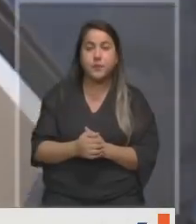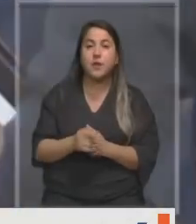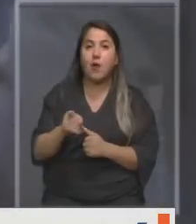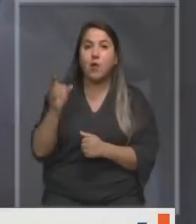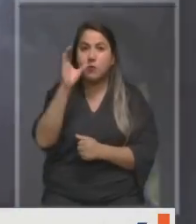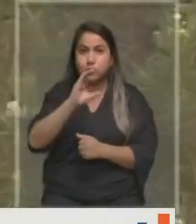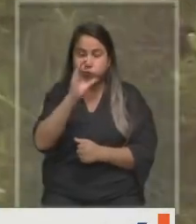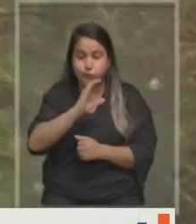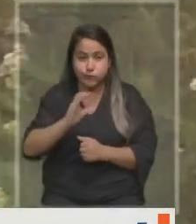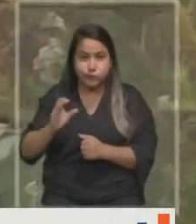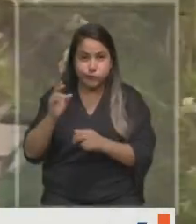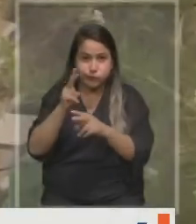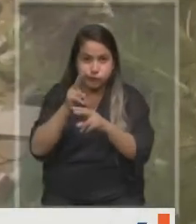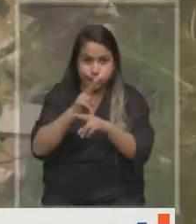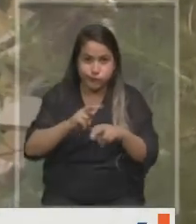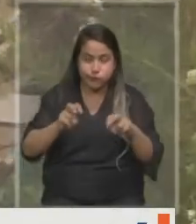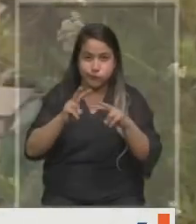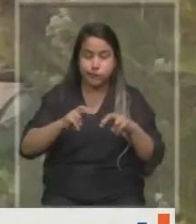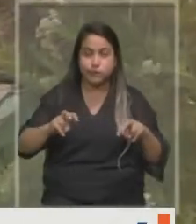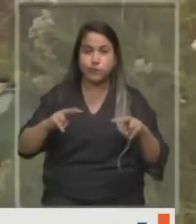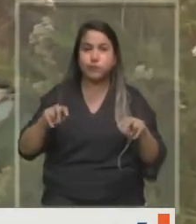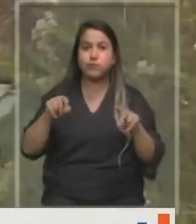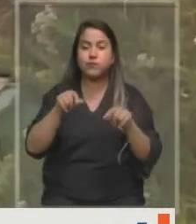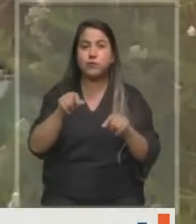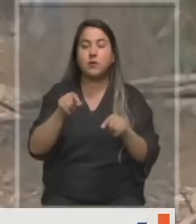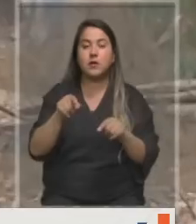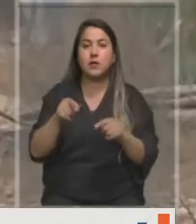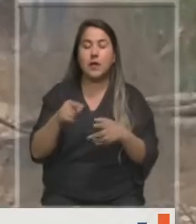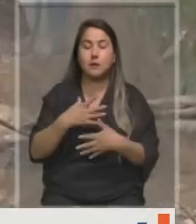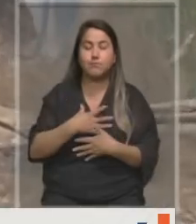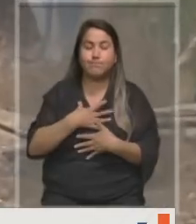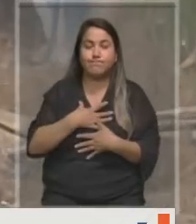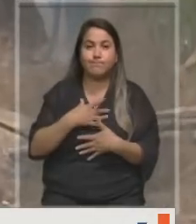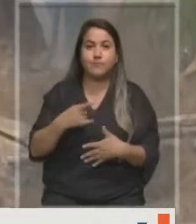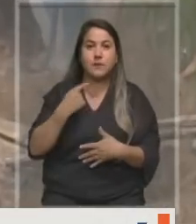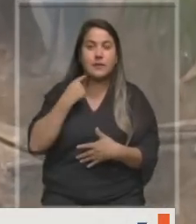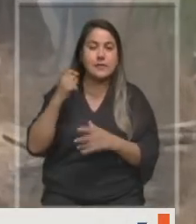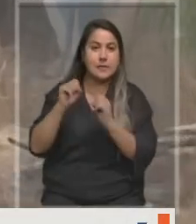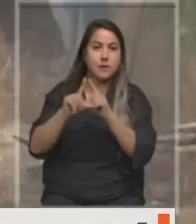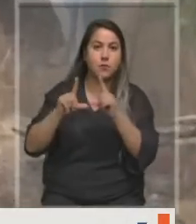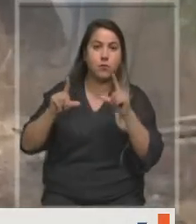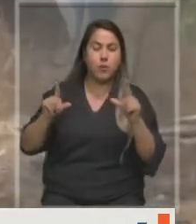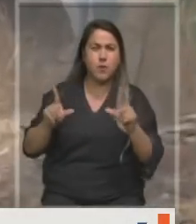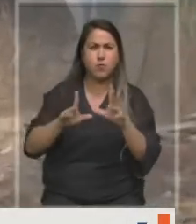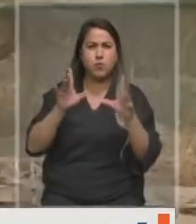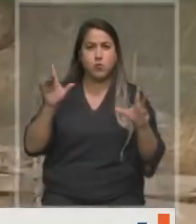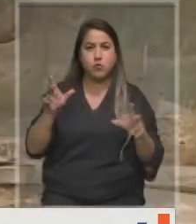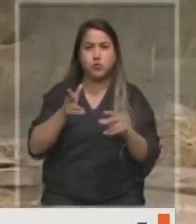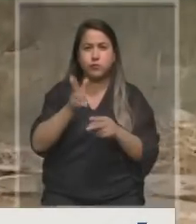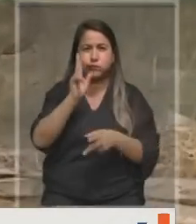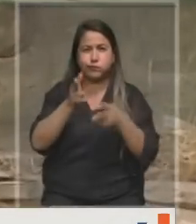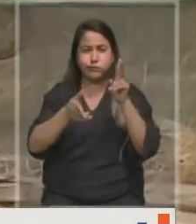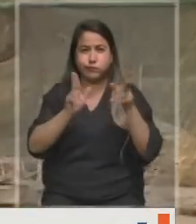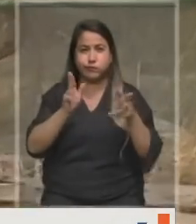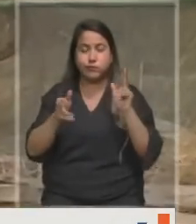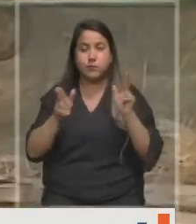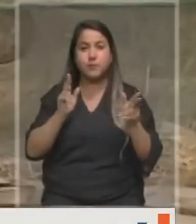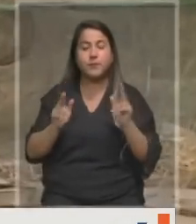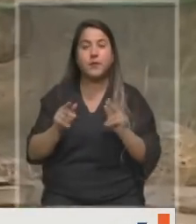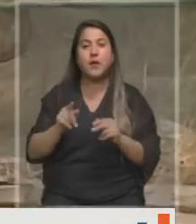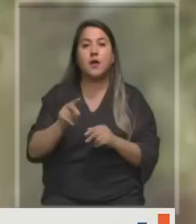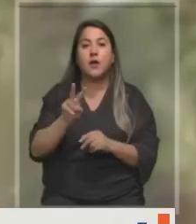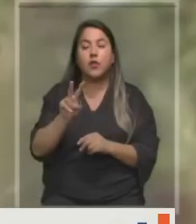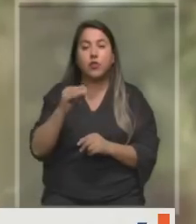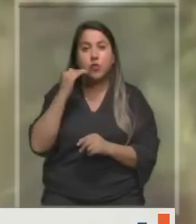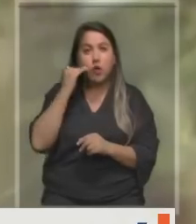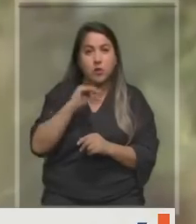de los responsables del brutal crimen que remesa quilpué delincuentes con alto poder de fuego que perdonaron la vida a los dos menores al interior